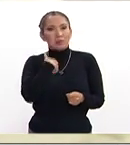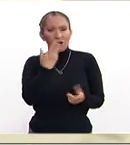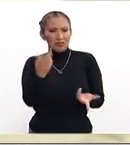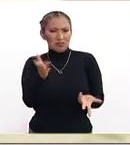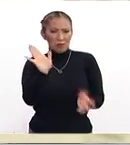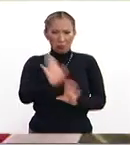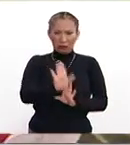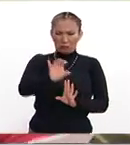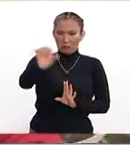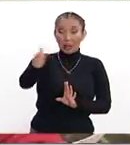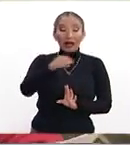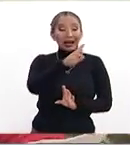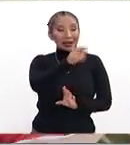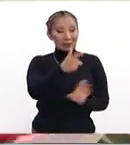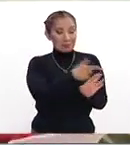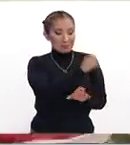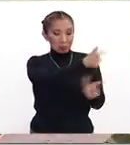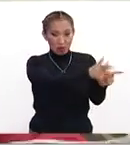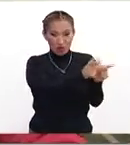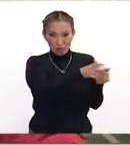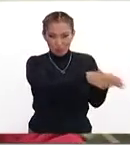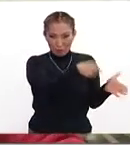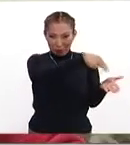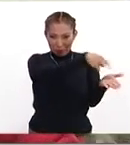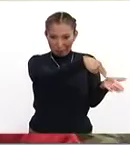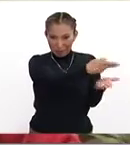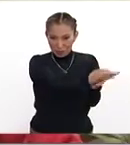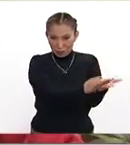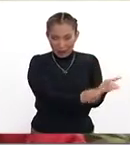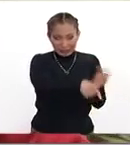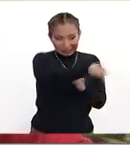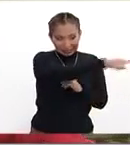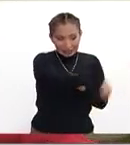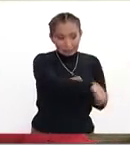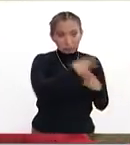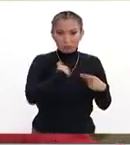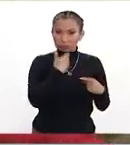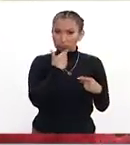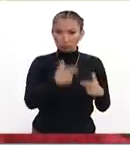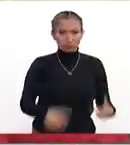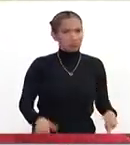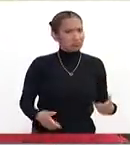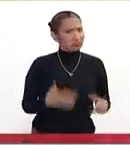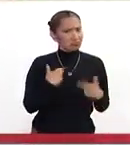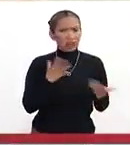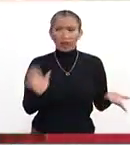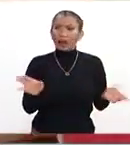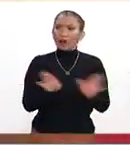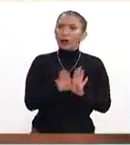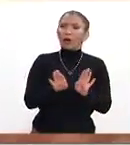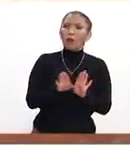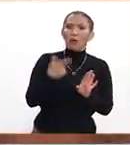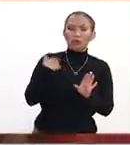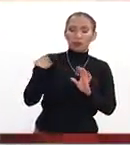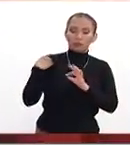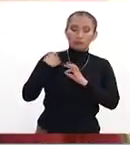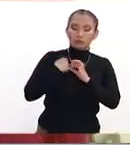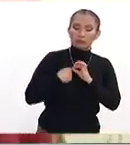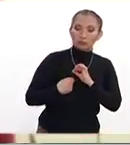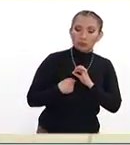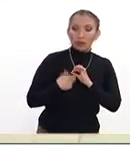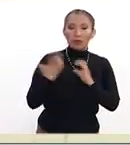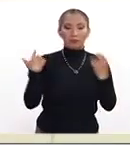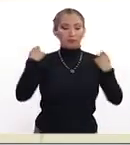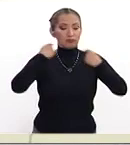cosa, los rebeldes que acompañaron a José Luis Cuevas eran gente bien, o sea, eran rebeldes que usaban bolsas